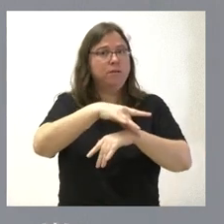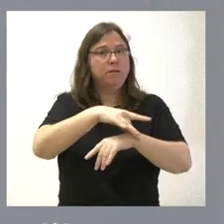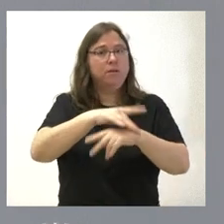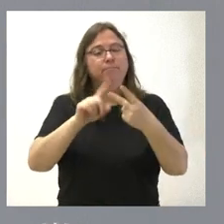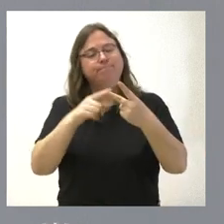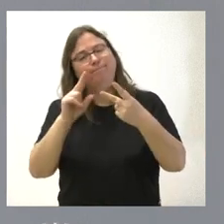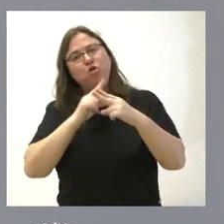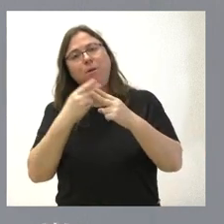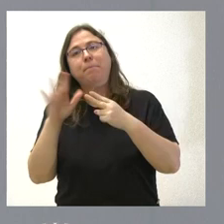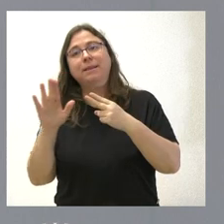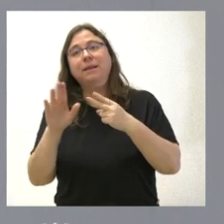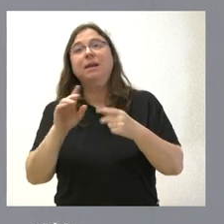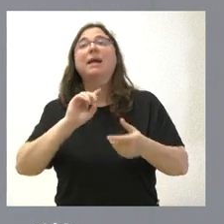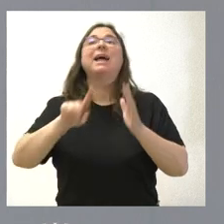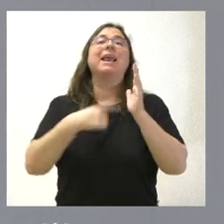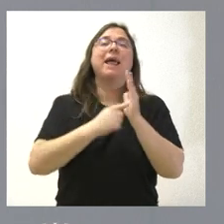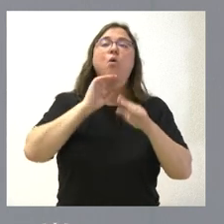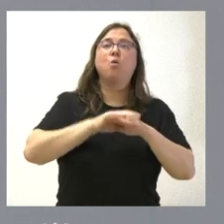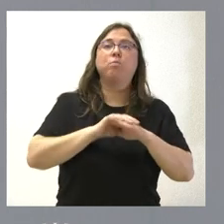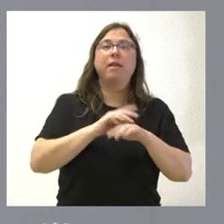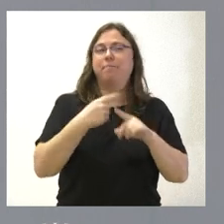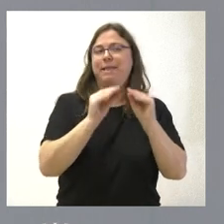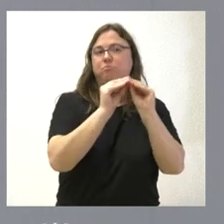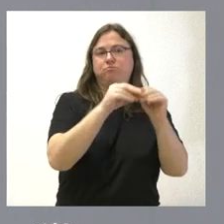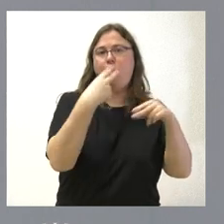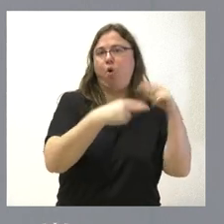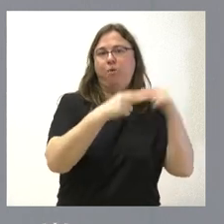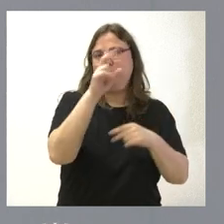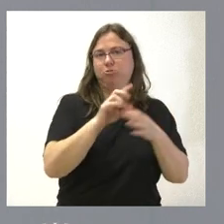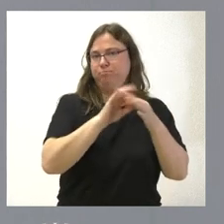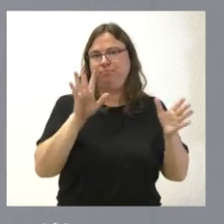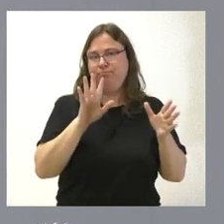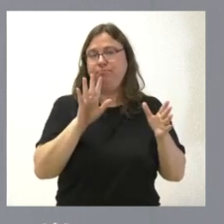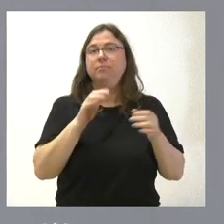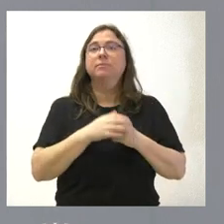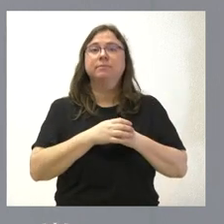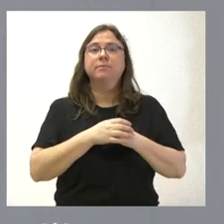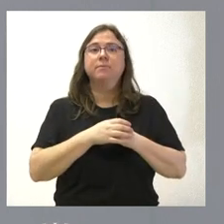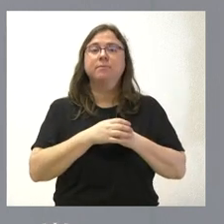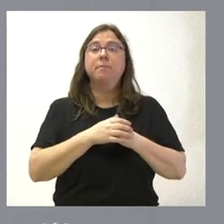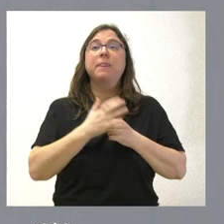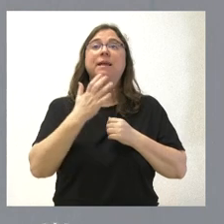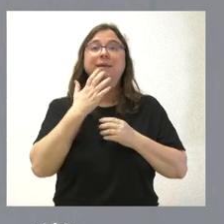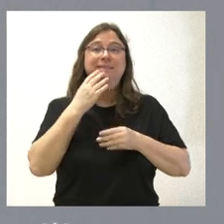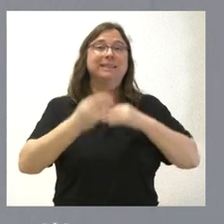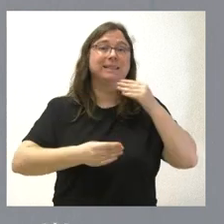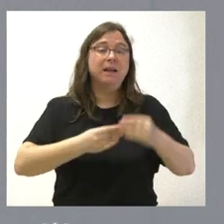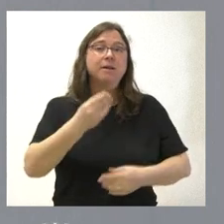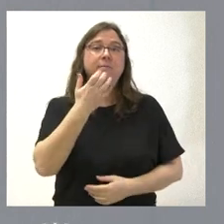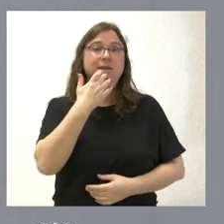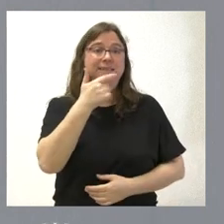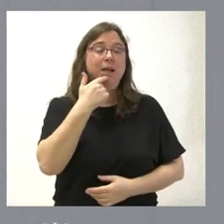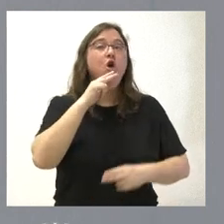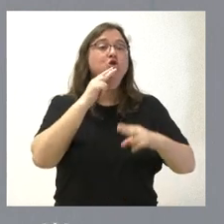nombre el cumplimiento de la ley no tiene que ver con hacer obras o no y por tanto si lo que se trata aquí es ver si este